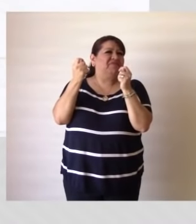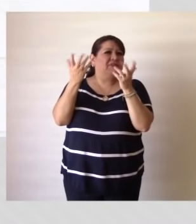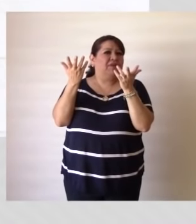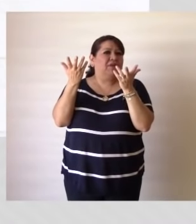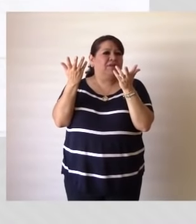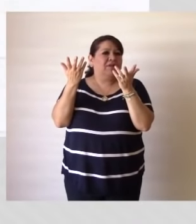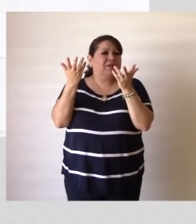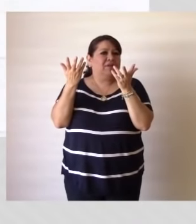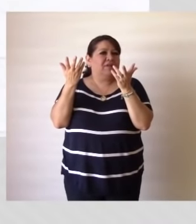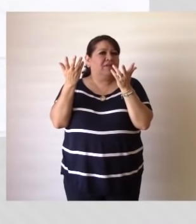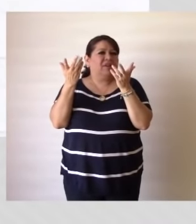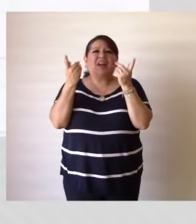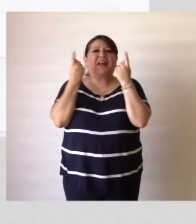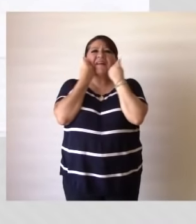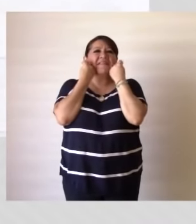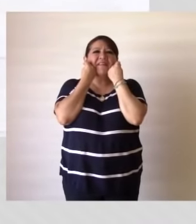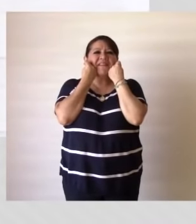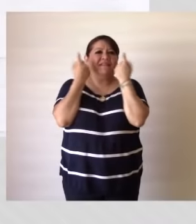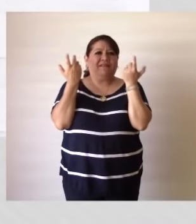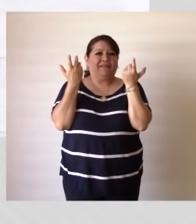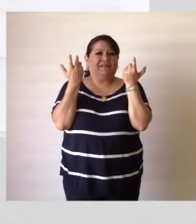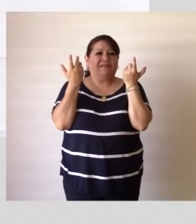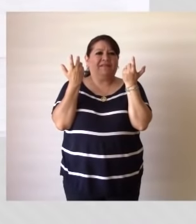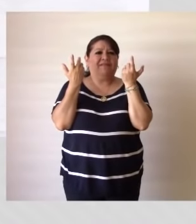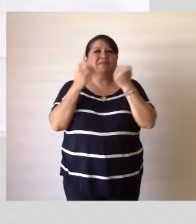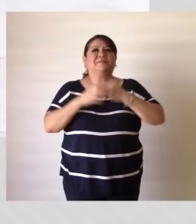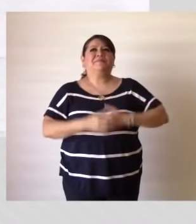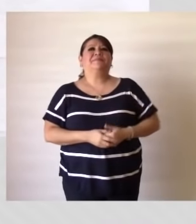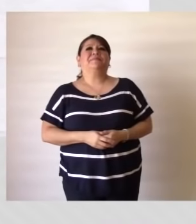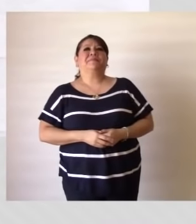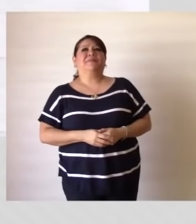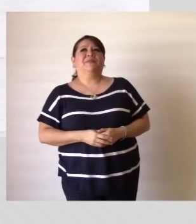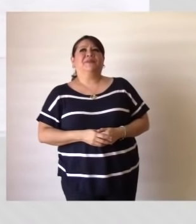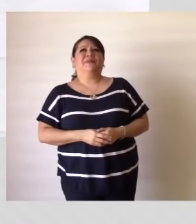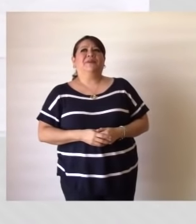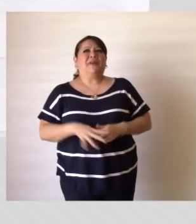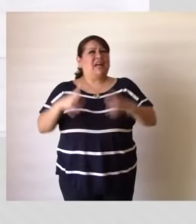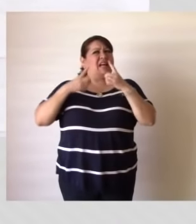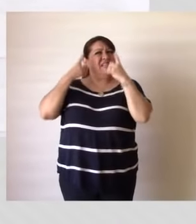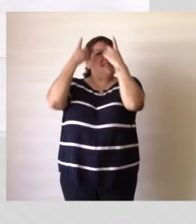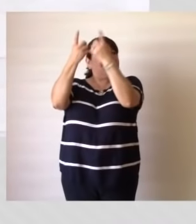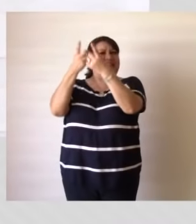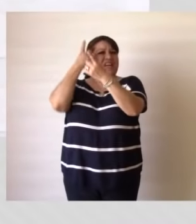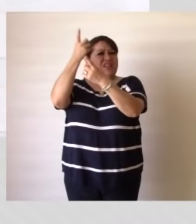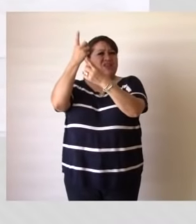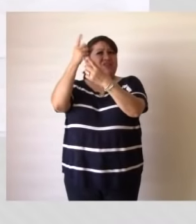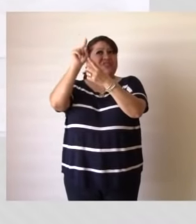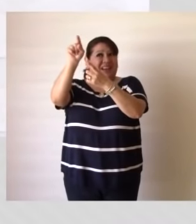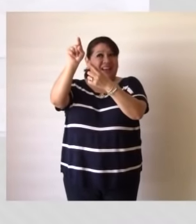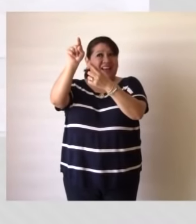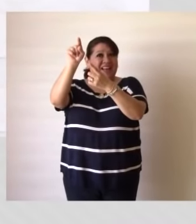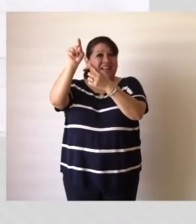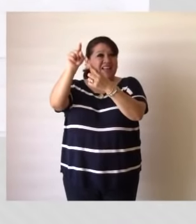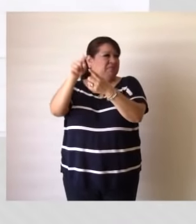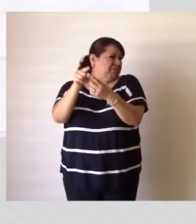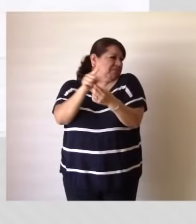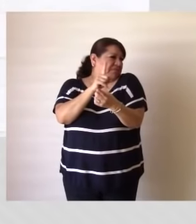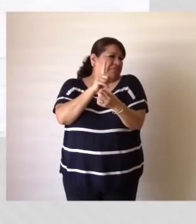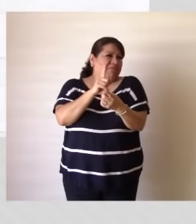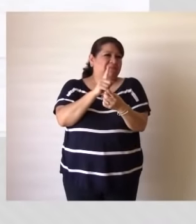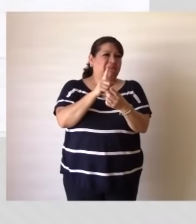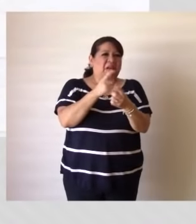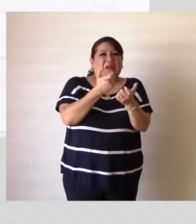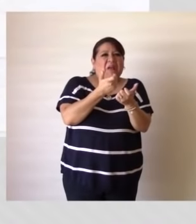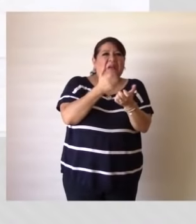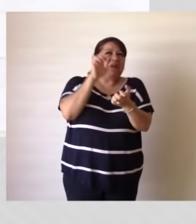merezco me estás dando algo que no merezco en pocas palabras no